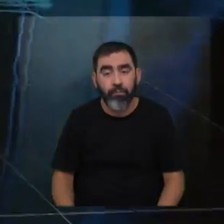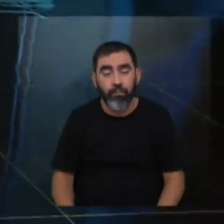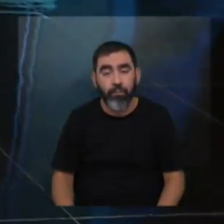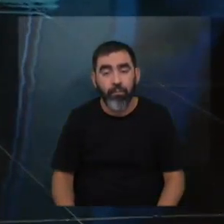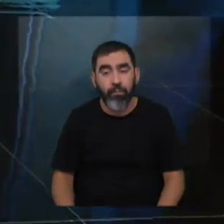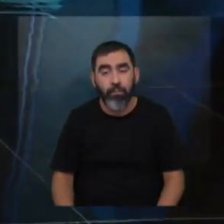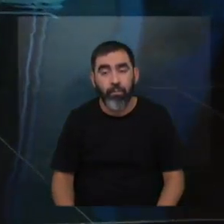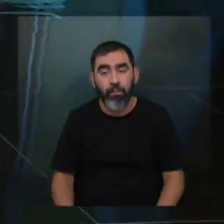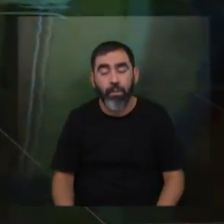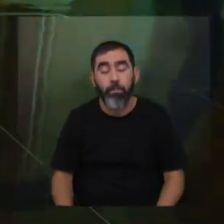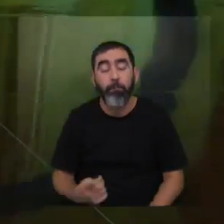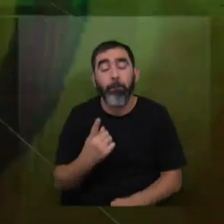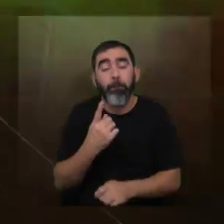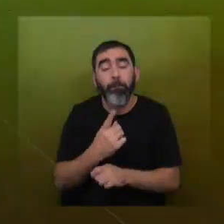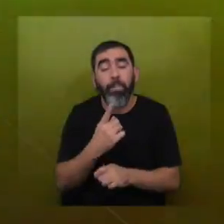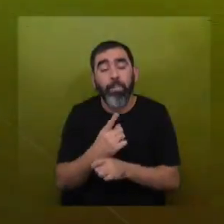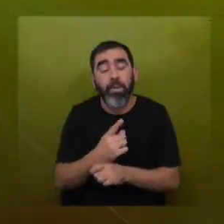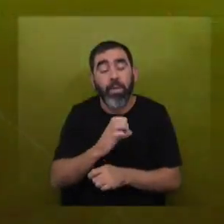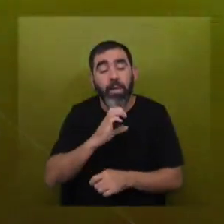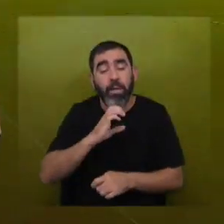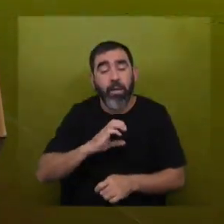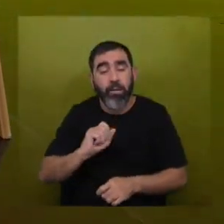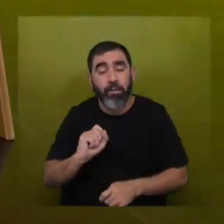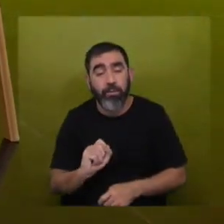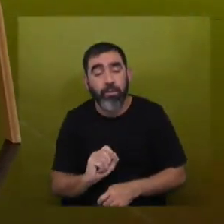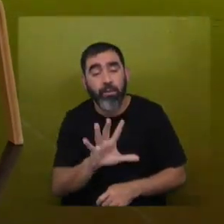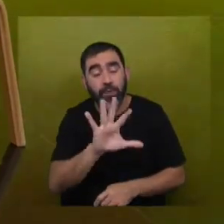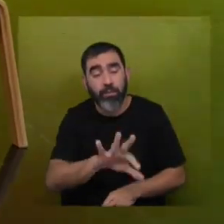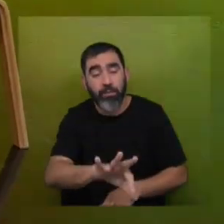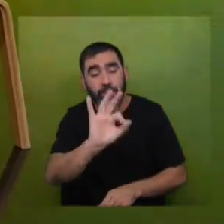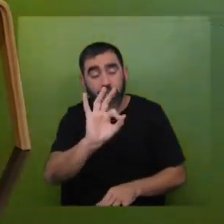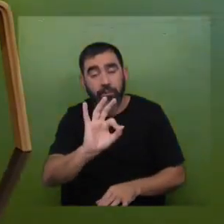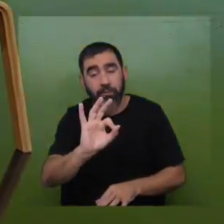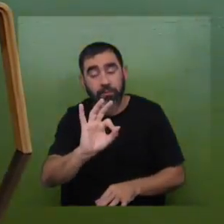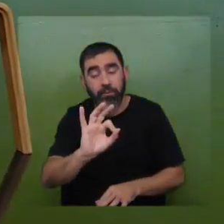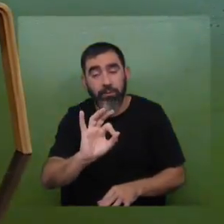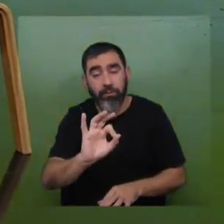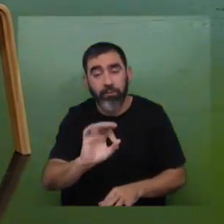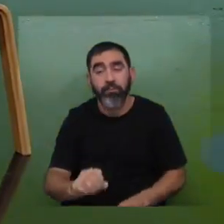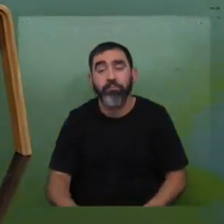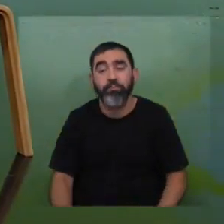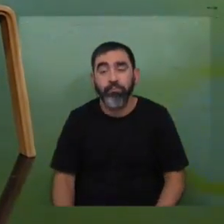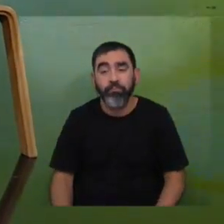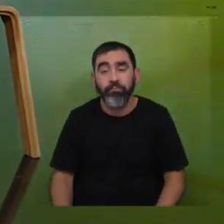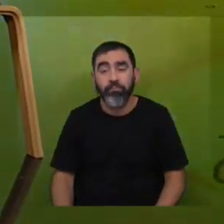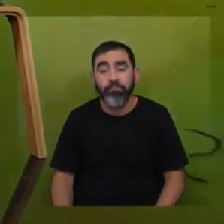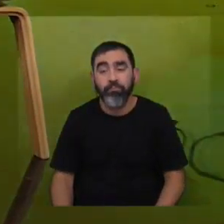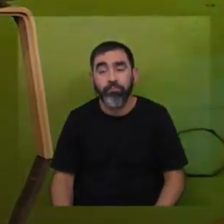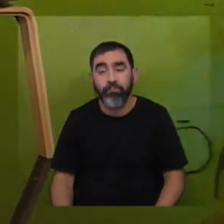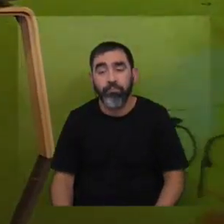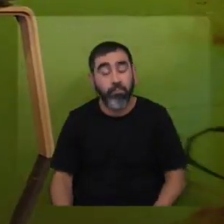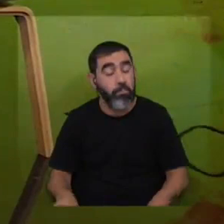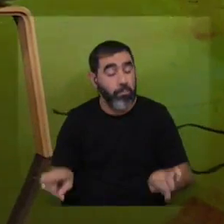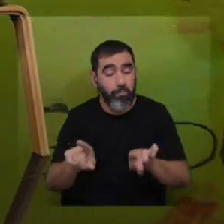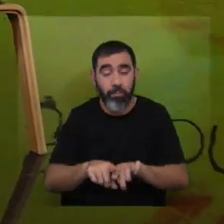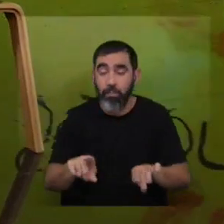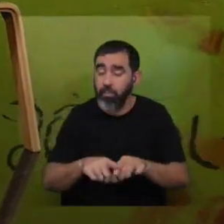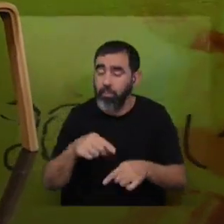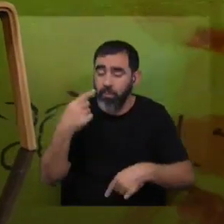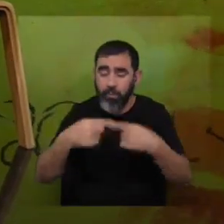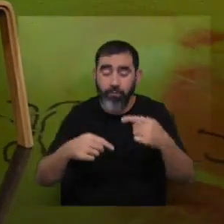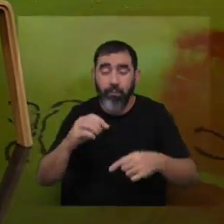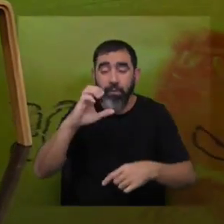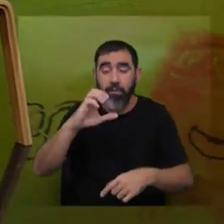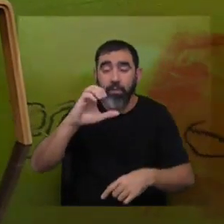primeras características que se fueron seleccionando y fijando en la población, es que eso pasa con todos los cereales y la mayoría de